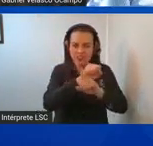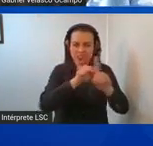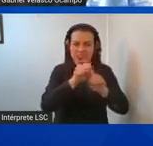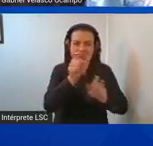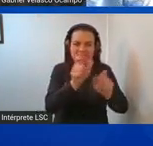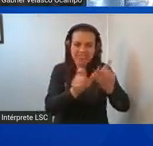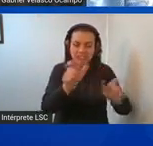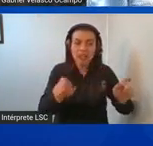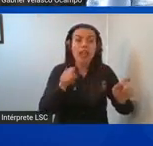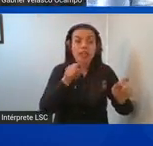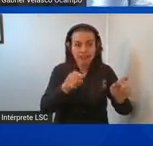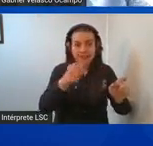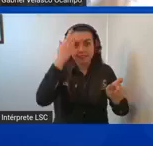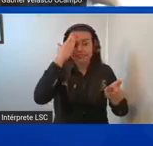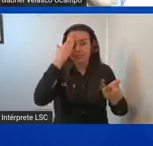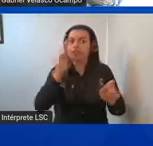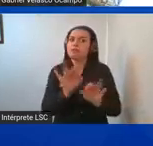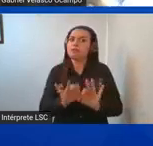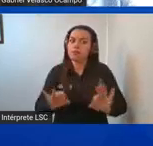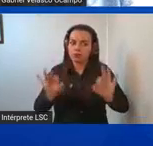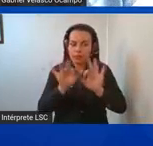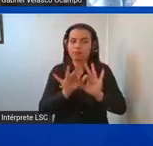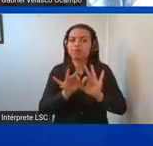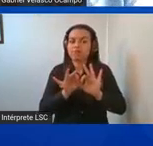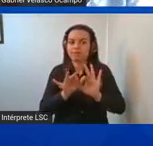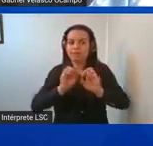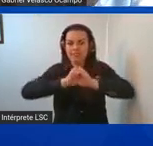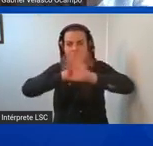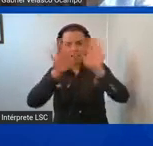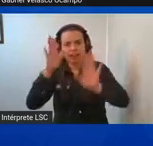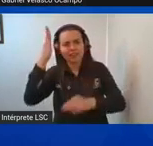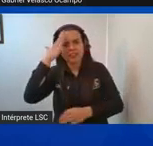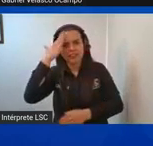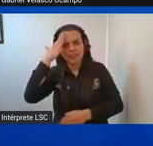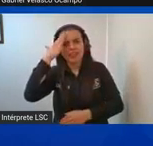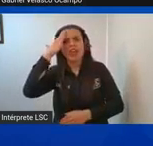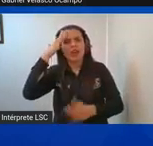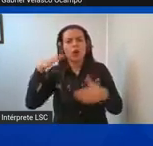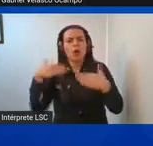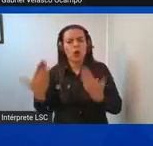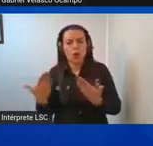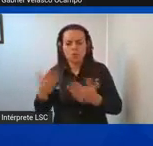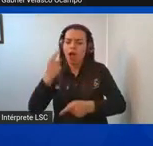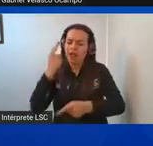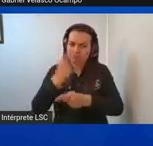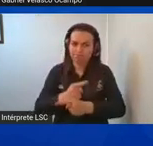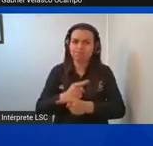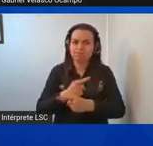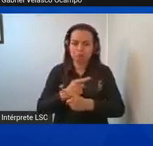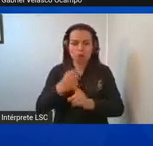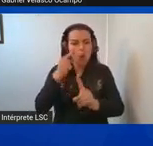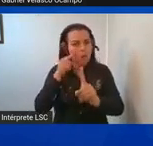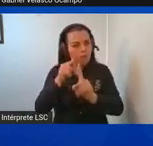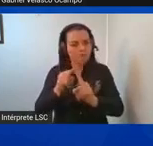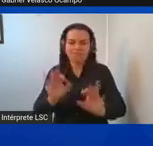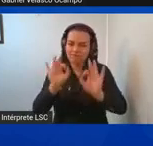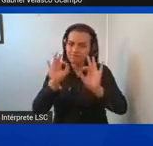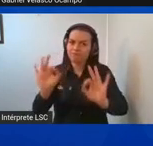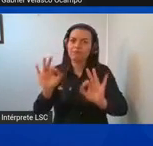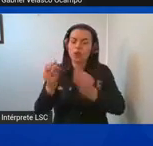que quede suficientemente clara y sea lo más pertinente para llevar a cabo el objetivo del Consejo.